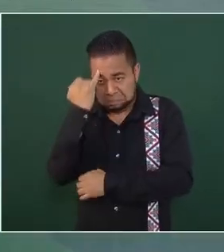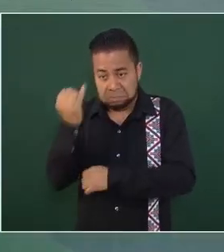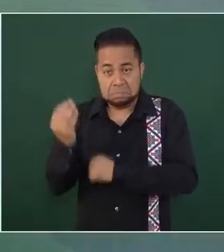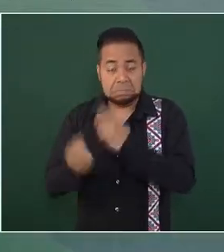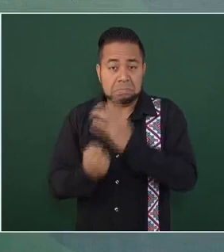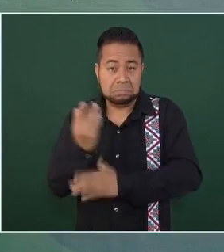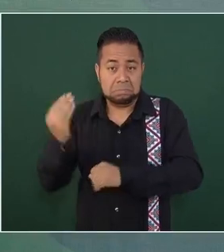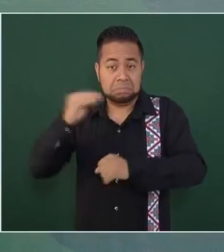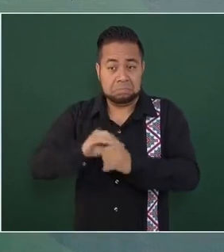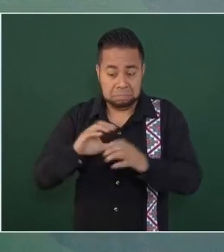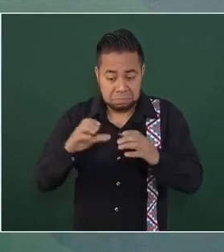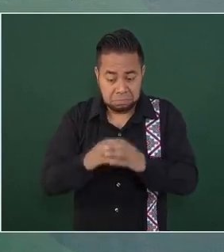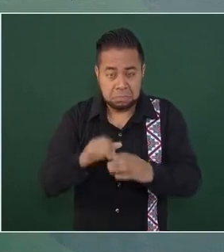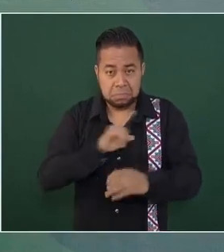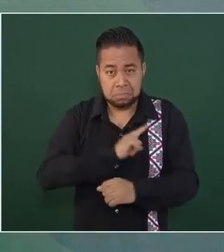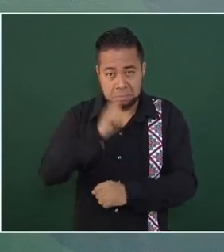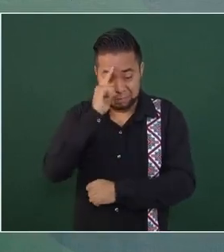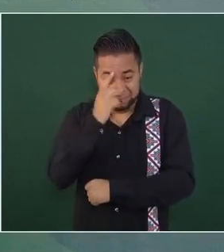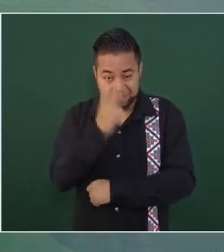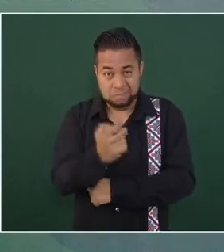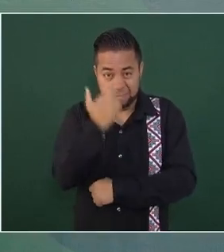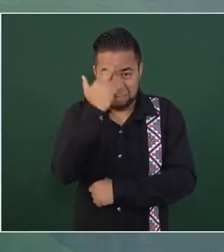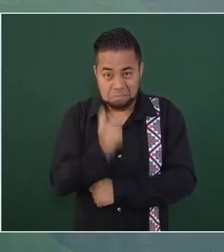solo para eso